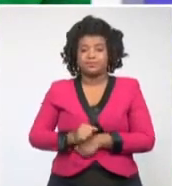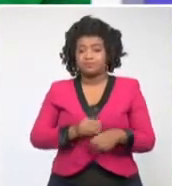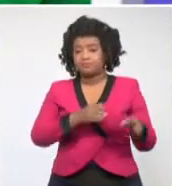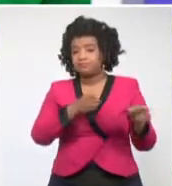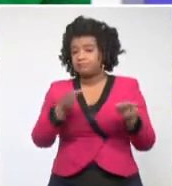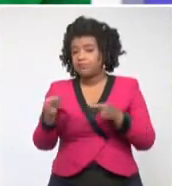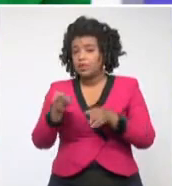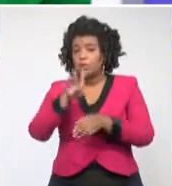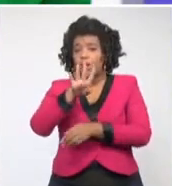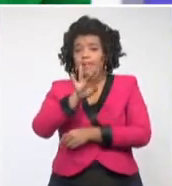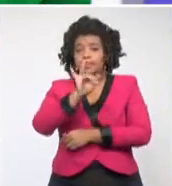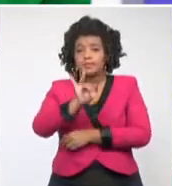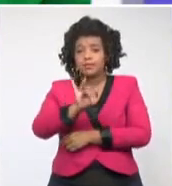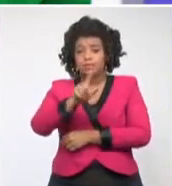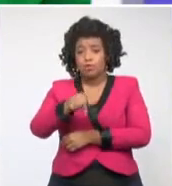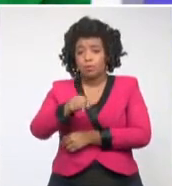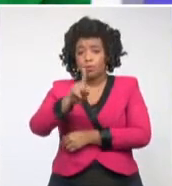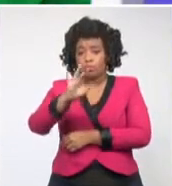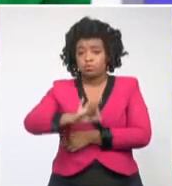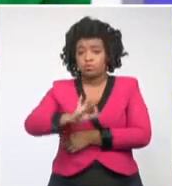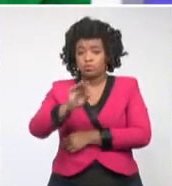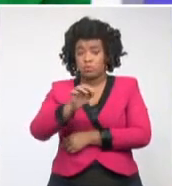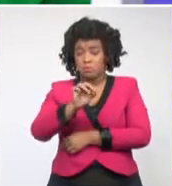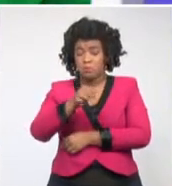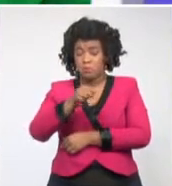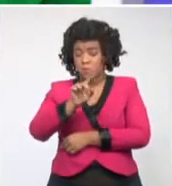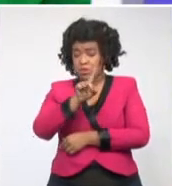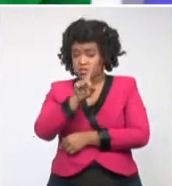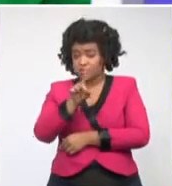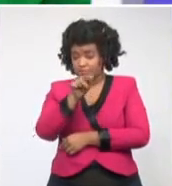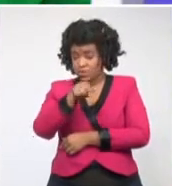47,1% de todos los diagnosticados ayer, totalmente